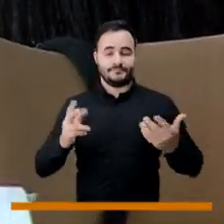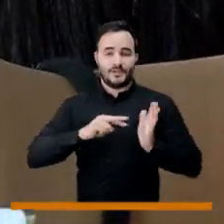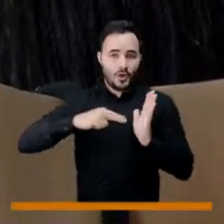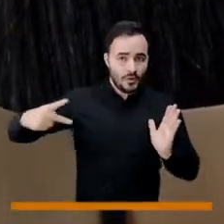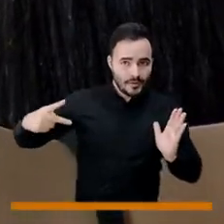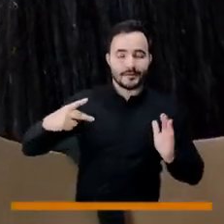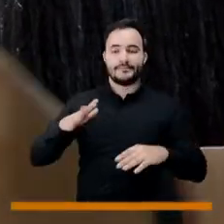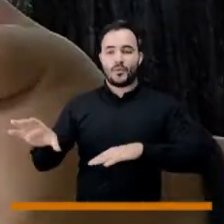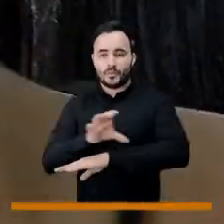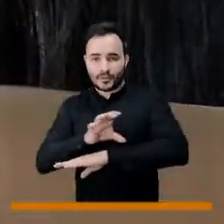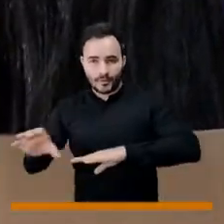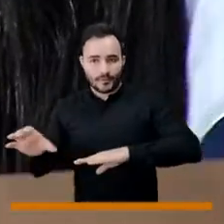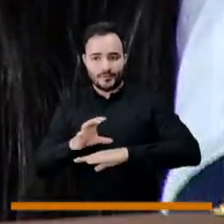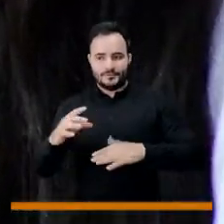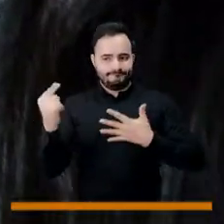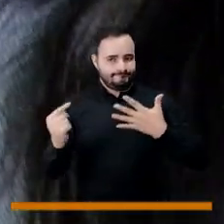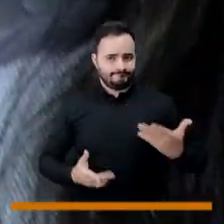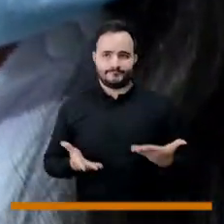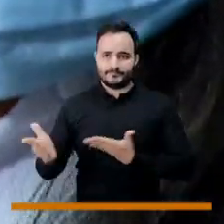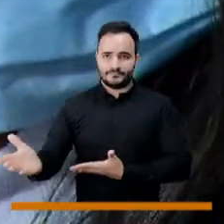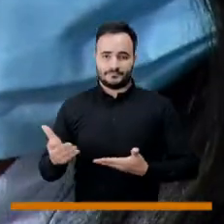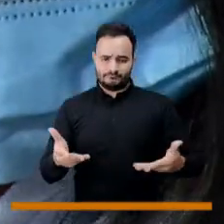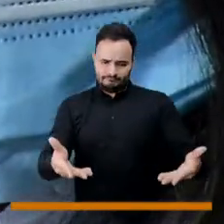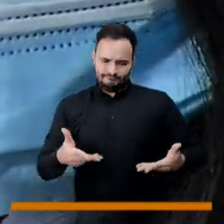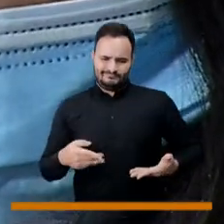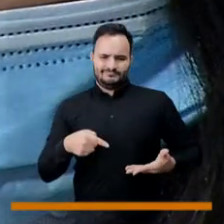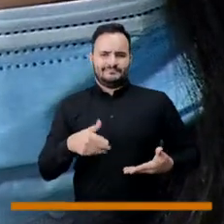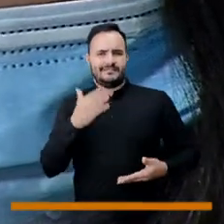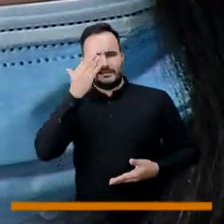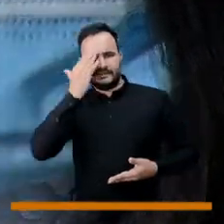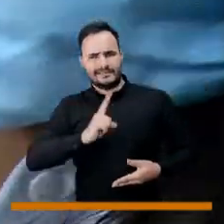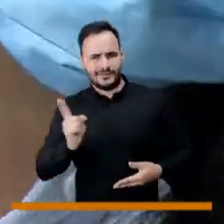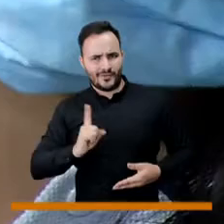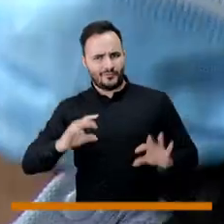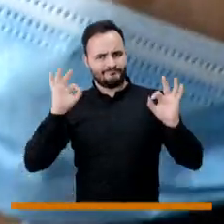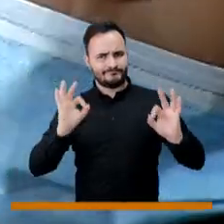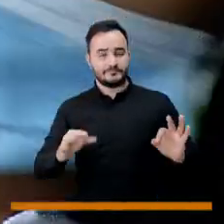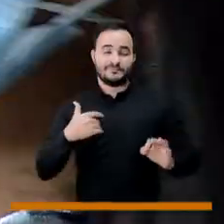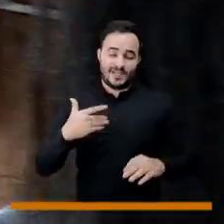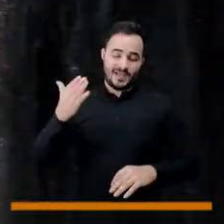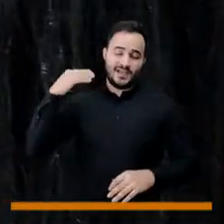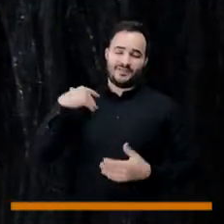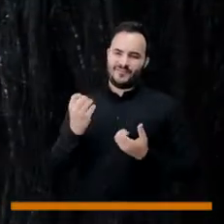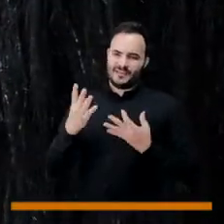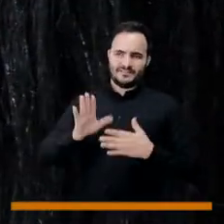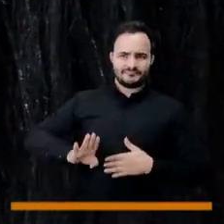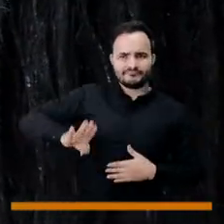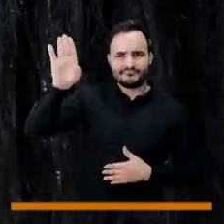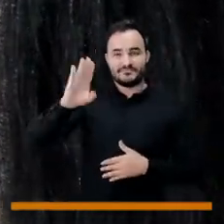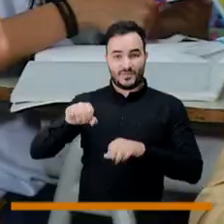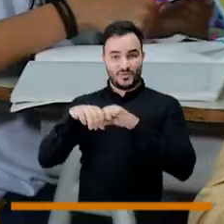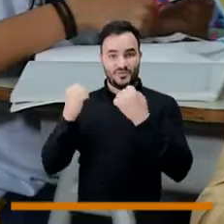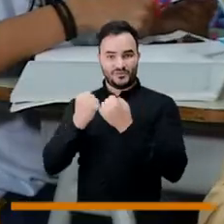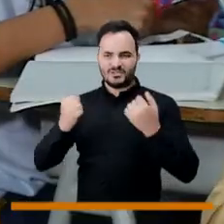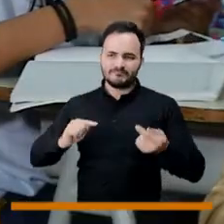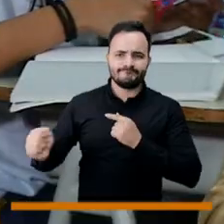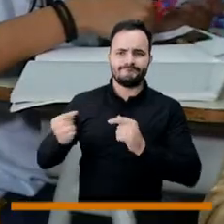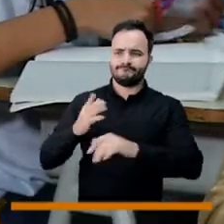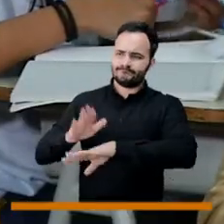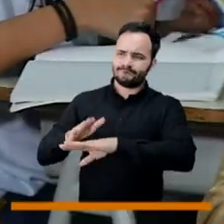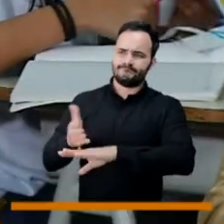computador que no sea obsoleto yo particularmente he hecho varios debates del consejo de medellín manifestando la necesidad